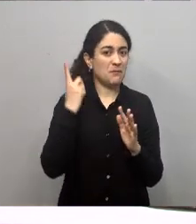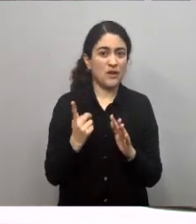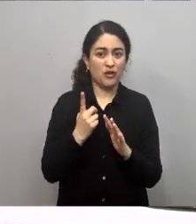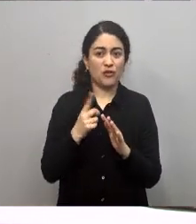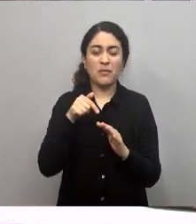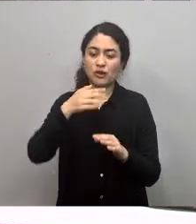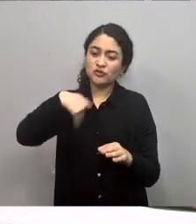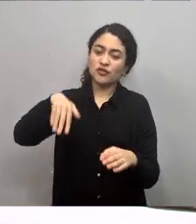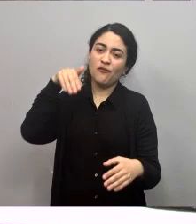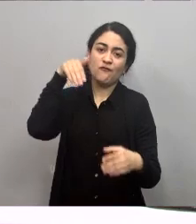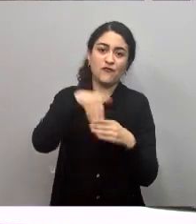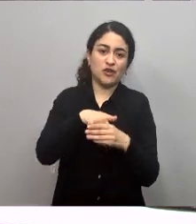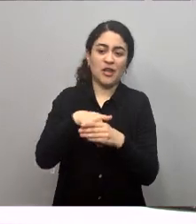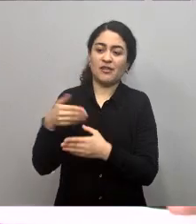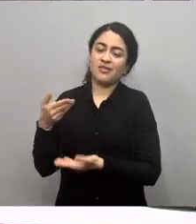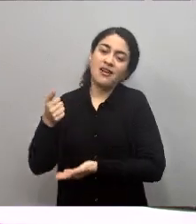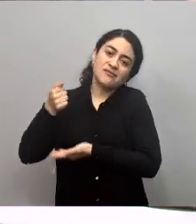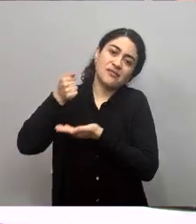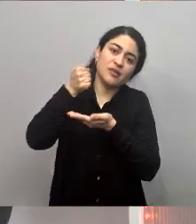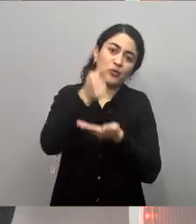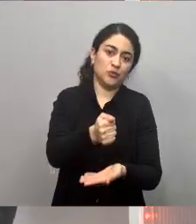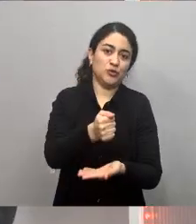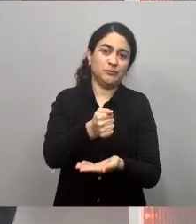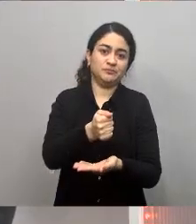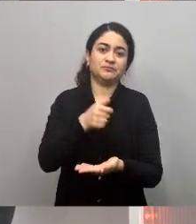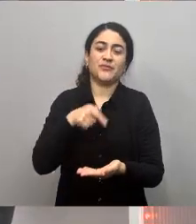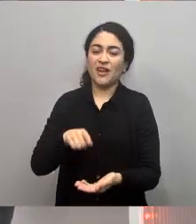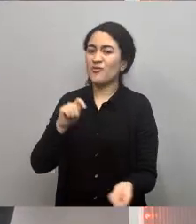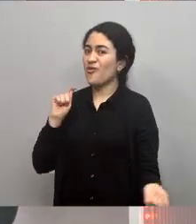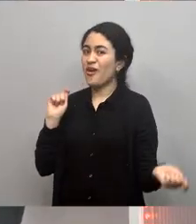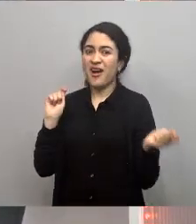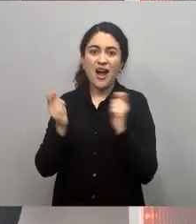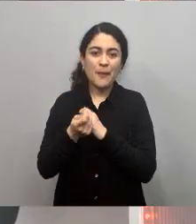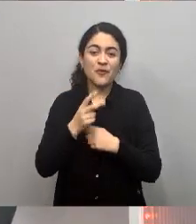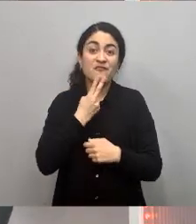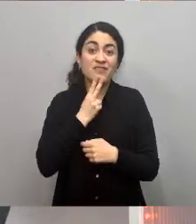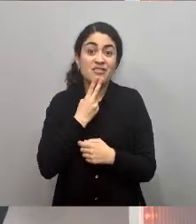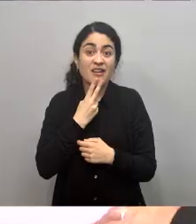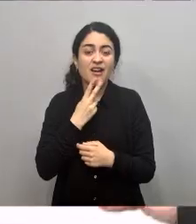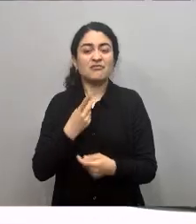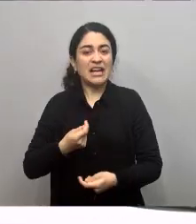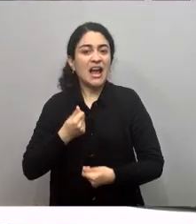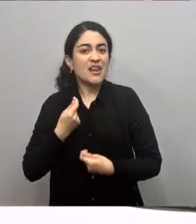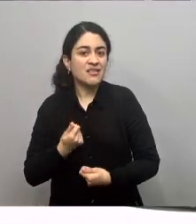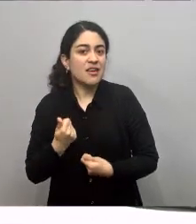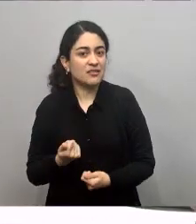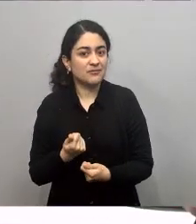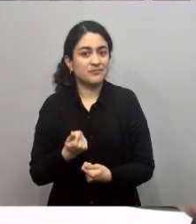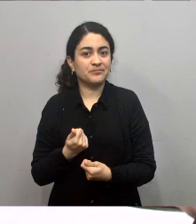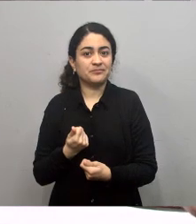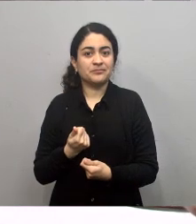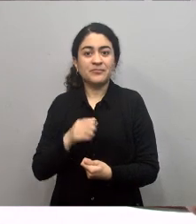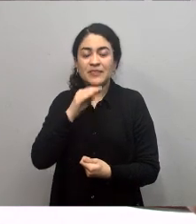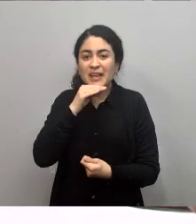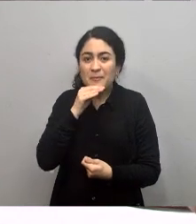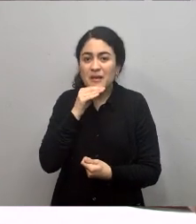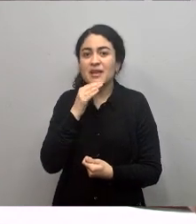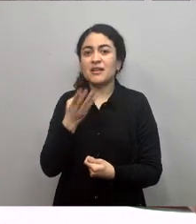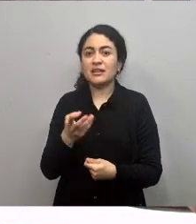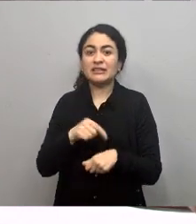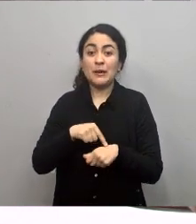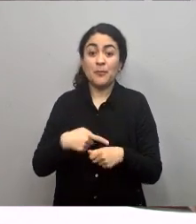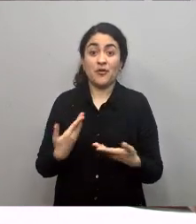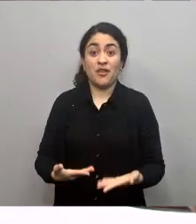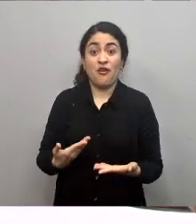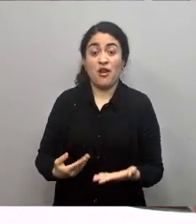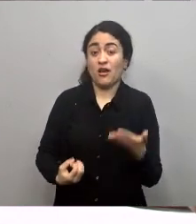poder votarlo y asignar los recursos. Ahora, Porque hay un cambio en la calidad de vida notable después de esto y además en los tiempos de modernidad